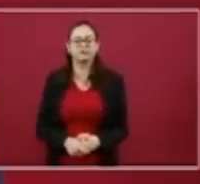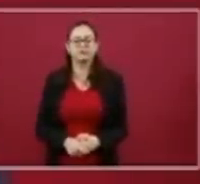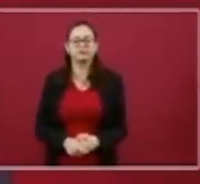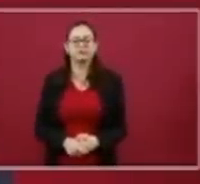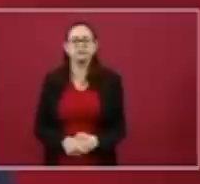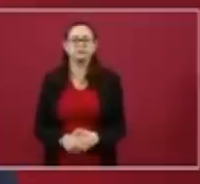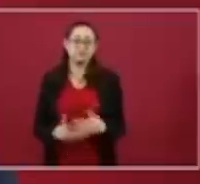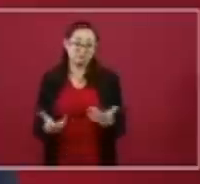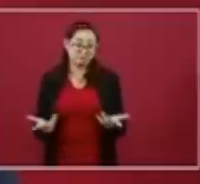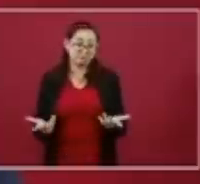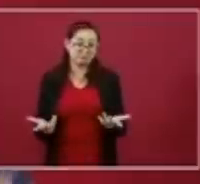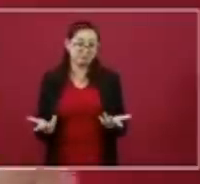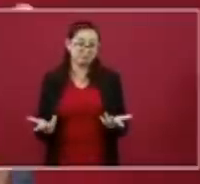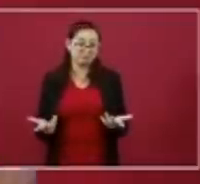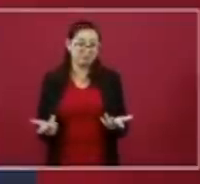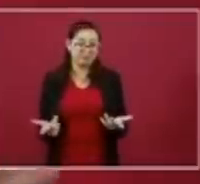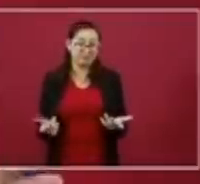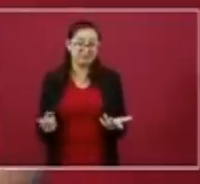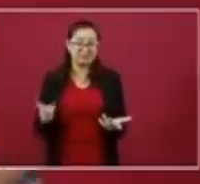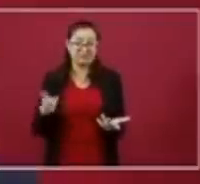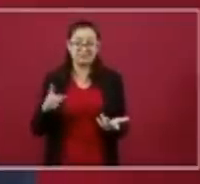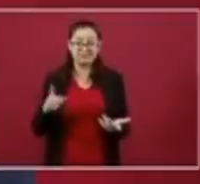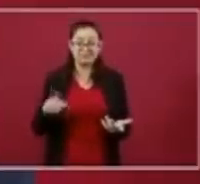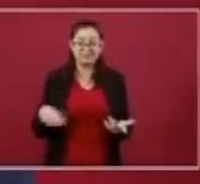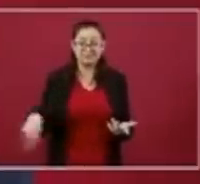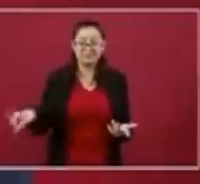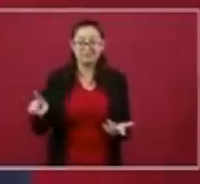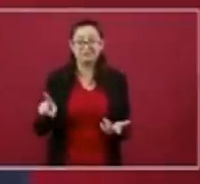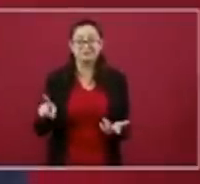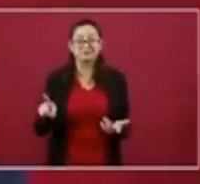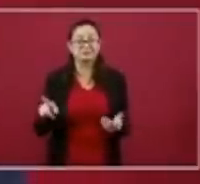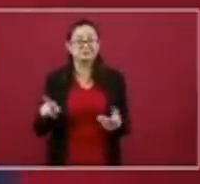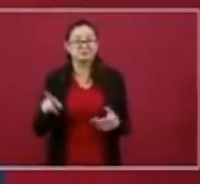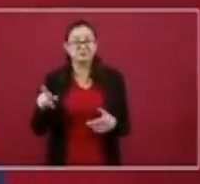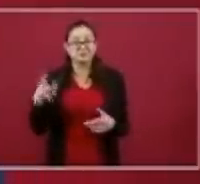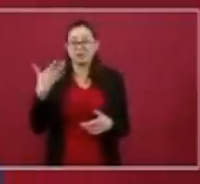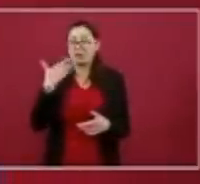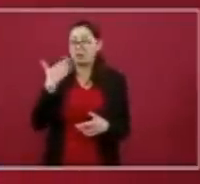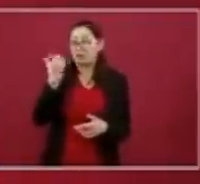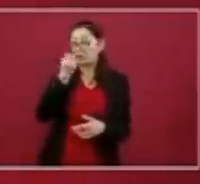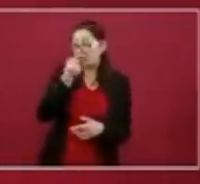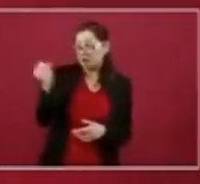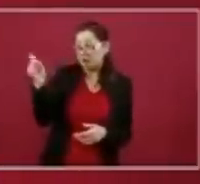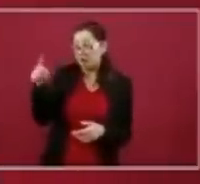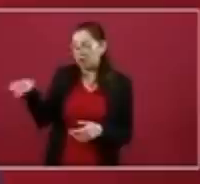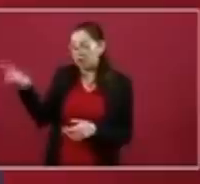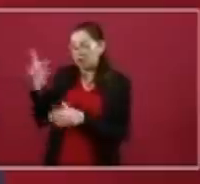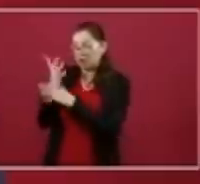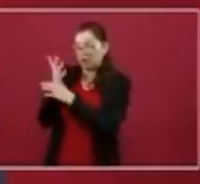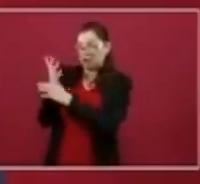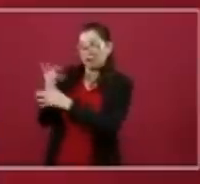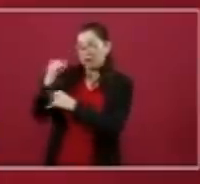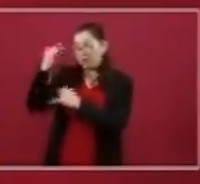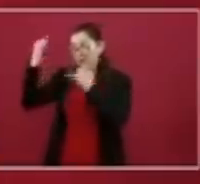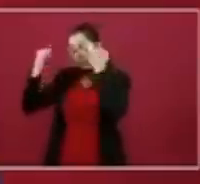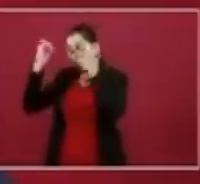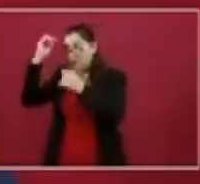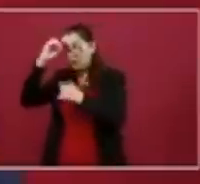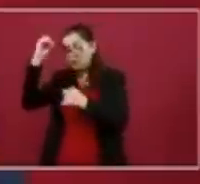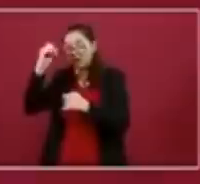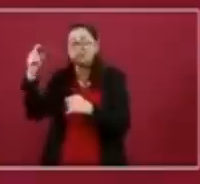O sea, ¿qué quieren los técnicos? Que yo diga, que yo